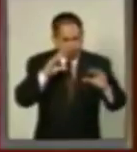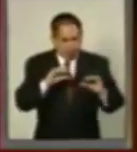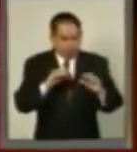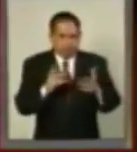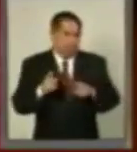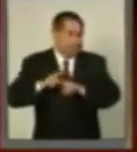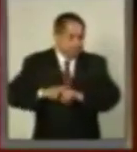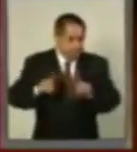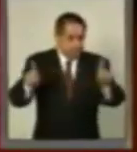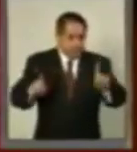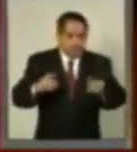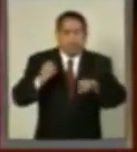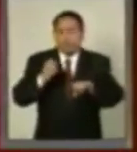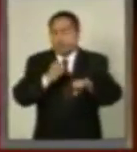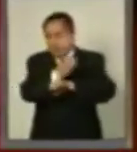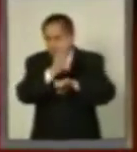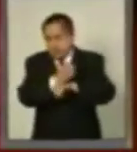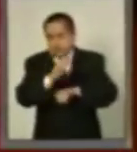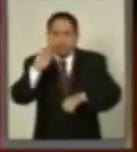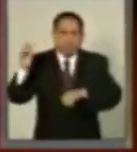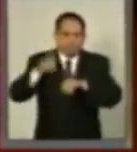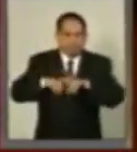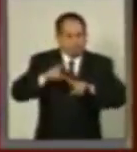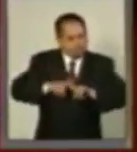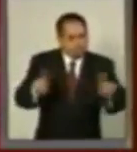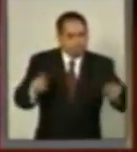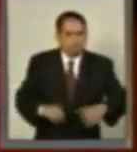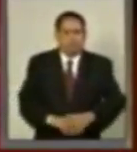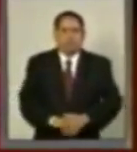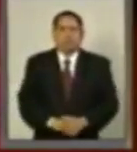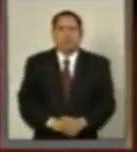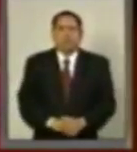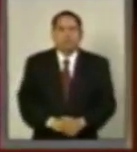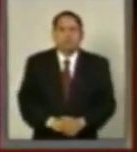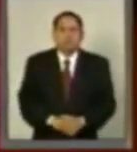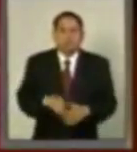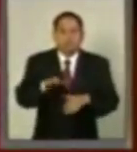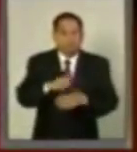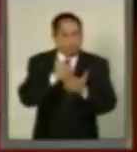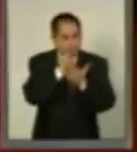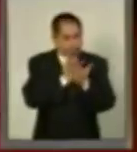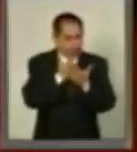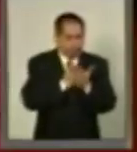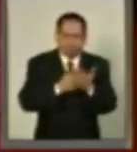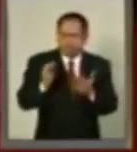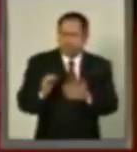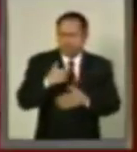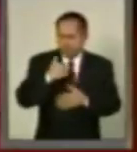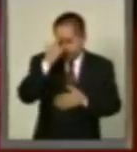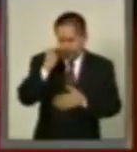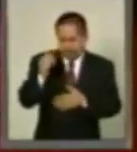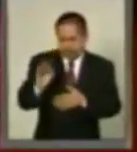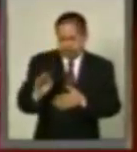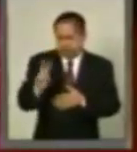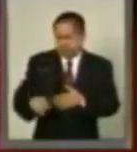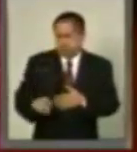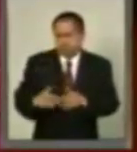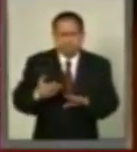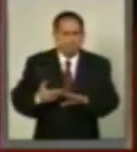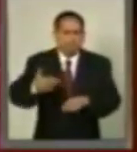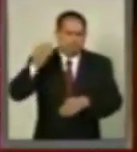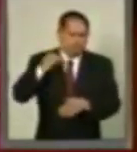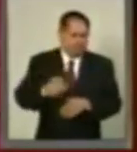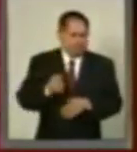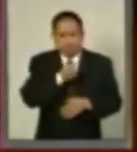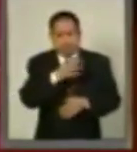una cosa es lo estatal y otra es lo federal. De las estadísticas sí es correcto. Antes 7